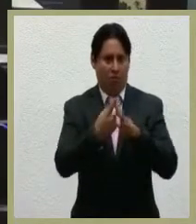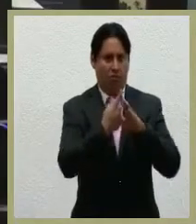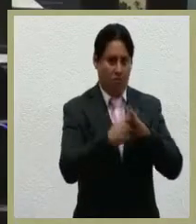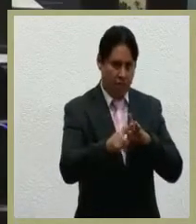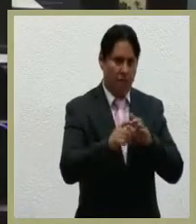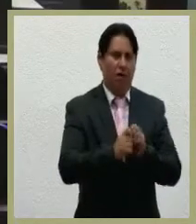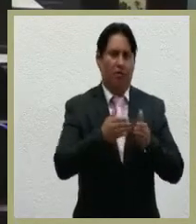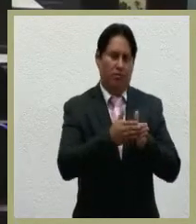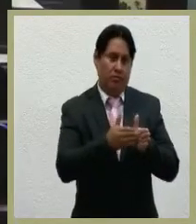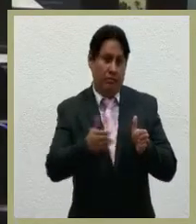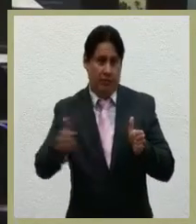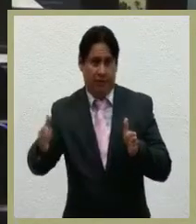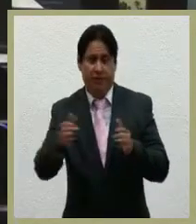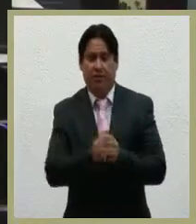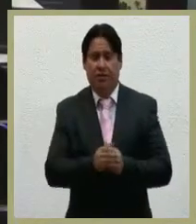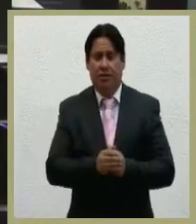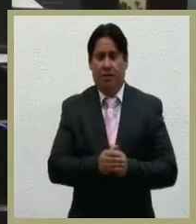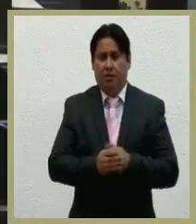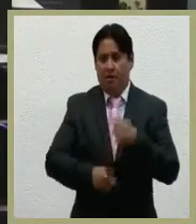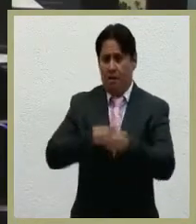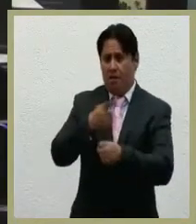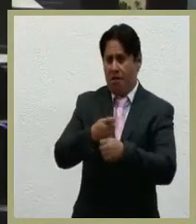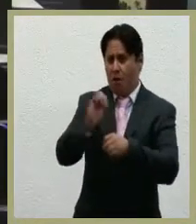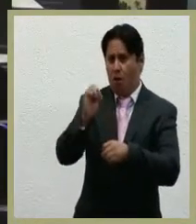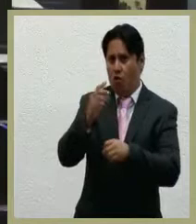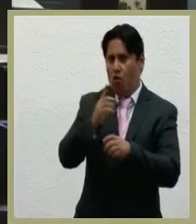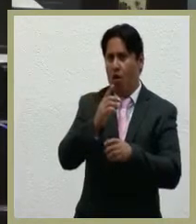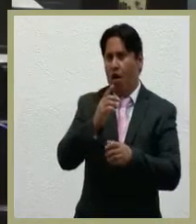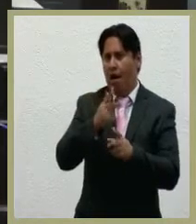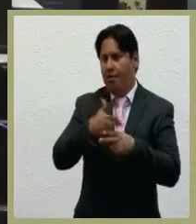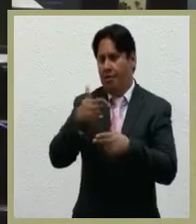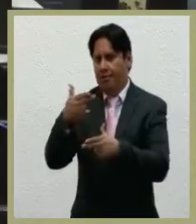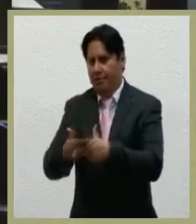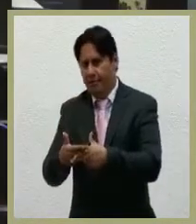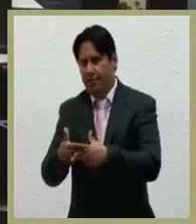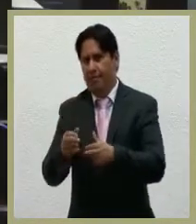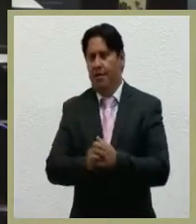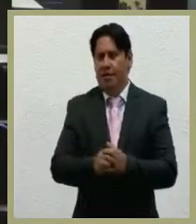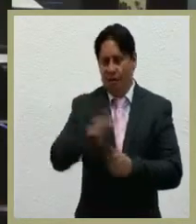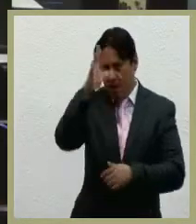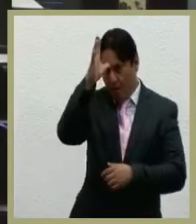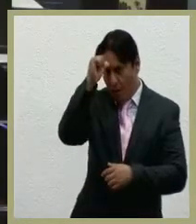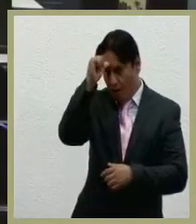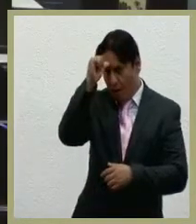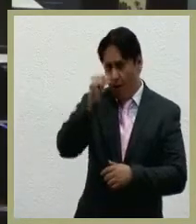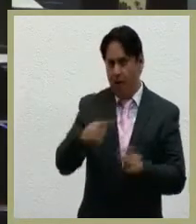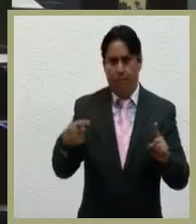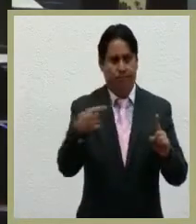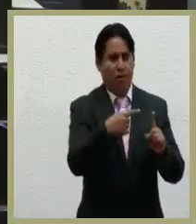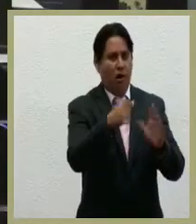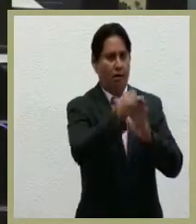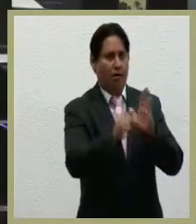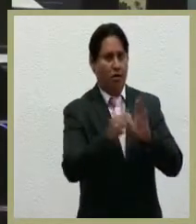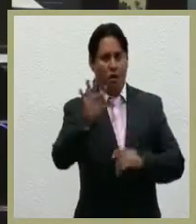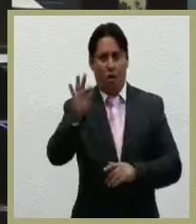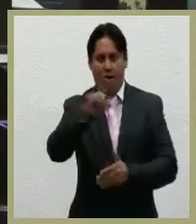que corresponde al 1 de octubre del 2018, de acuerdo a lo señalado en el artículo 40 de la Ley